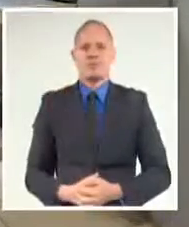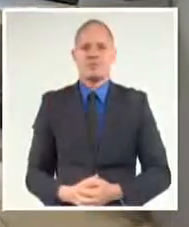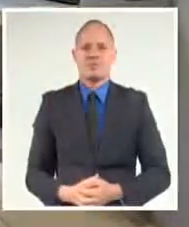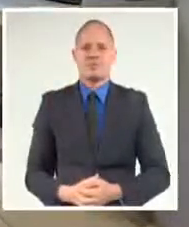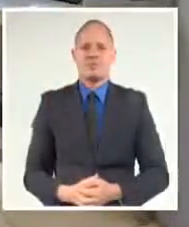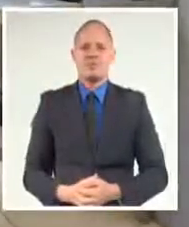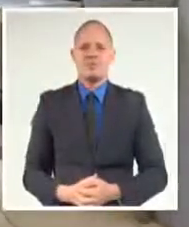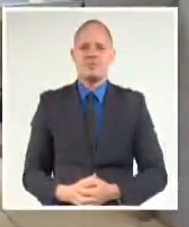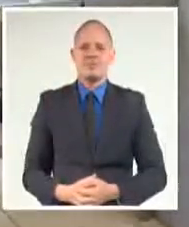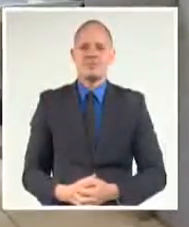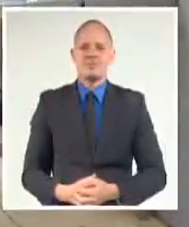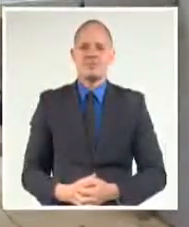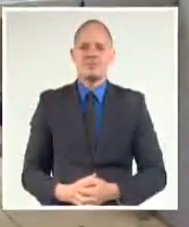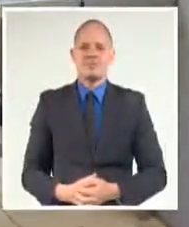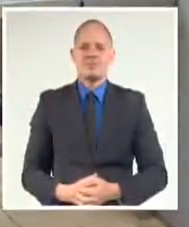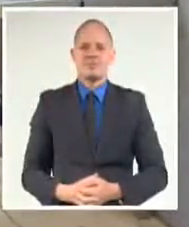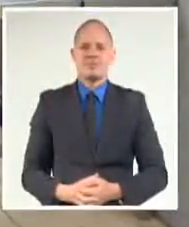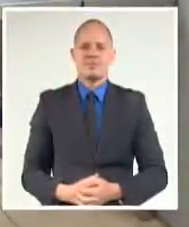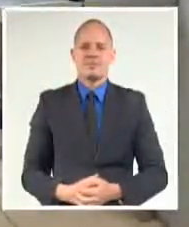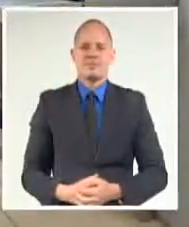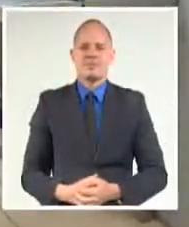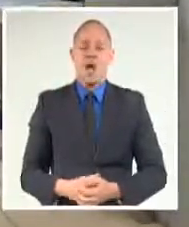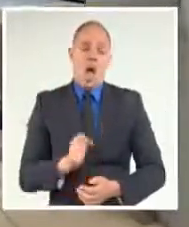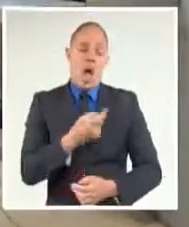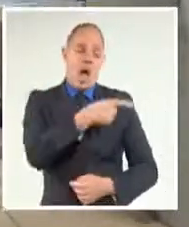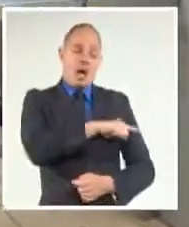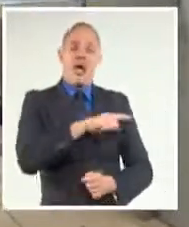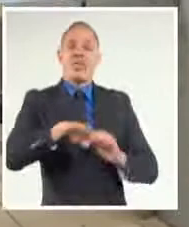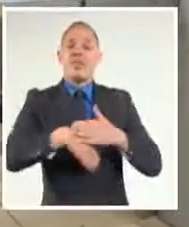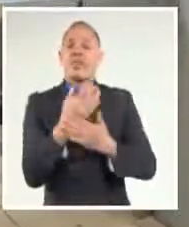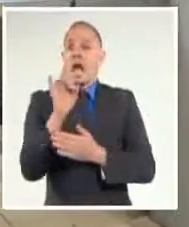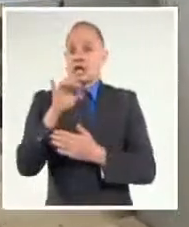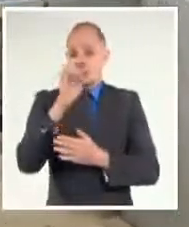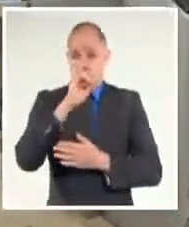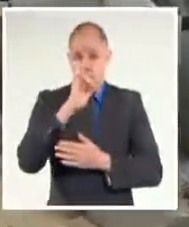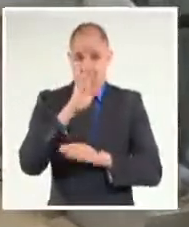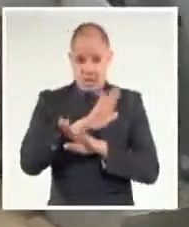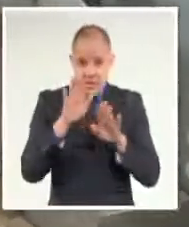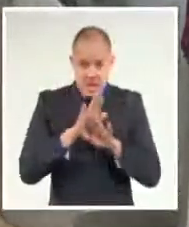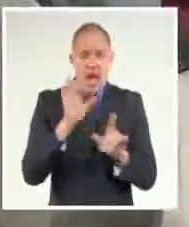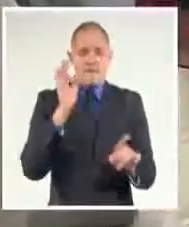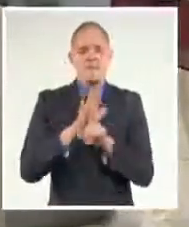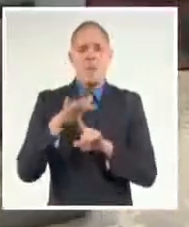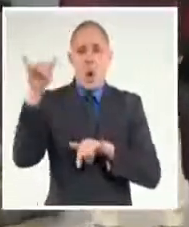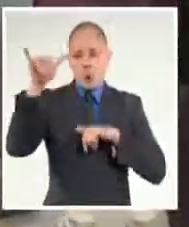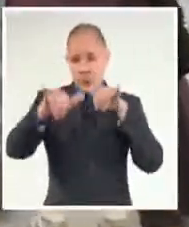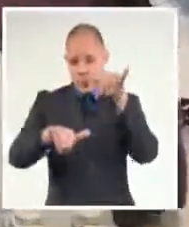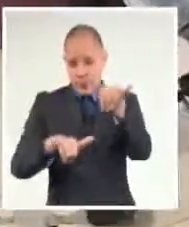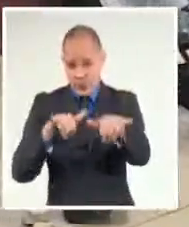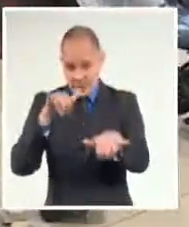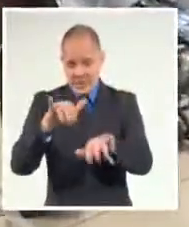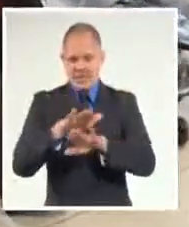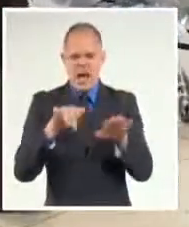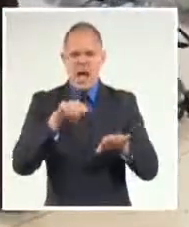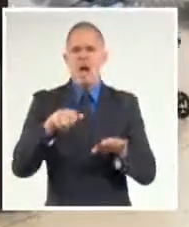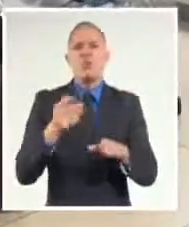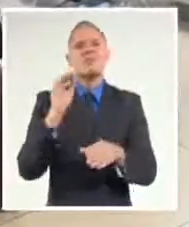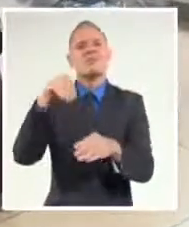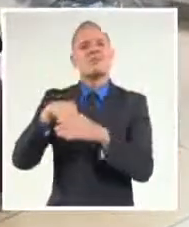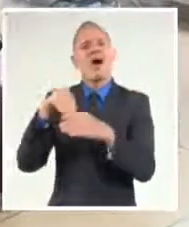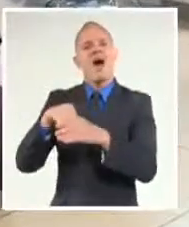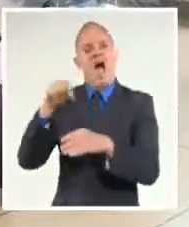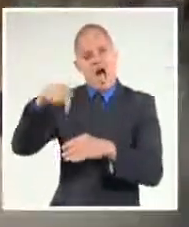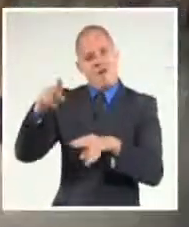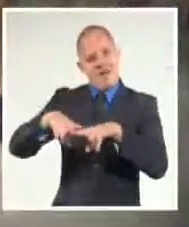A partir de la reapertura del pasado 15 de noviembre y el incremento de los vuelos, la aduana del Aeropuerto Internacional